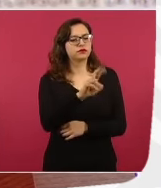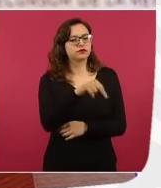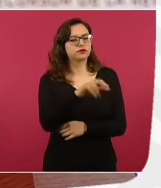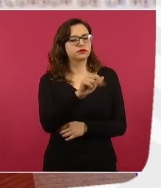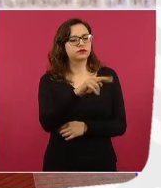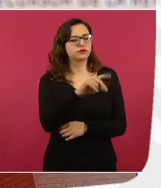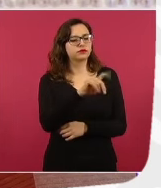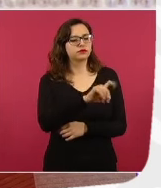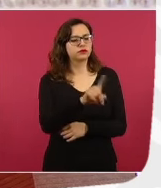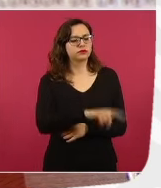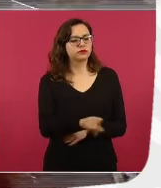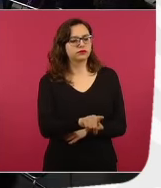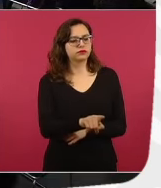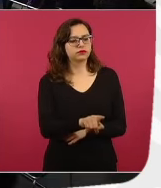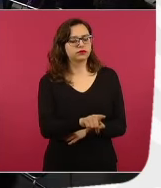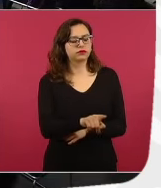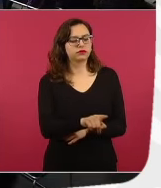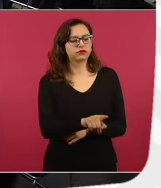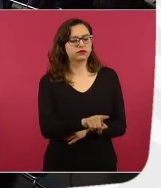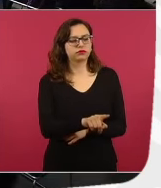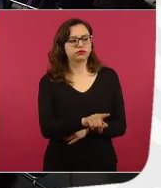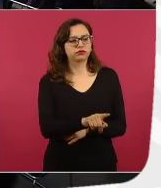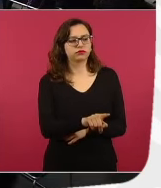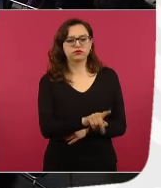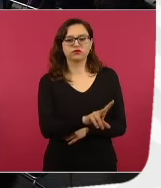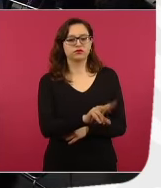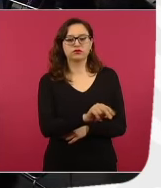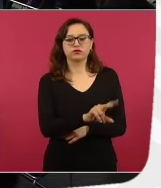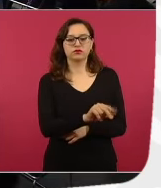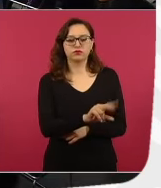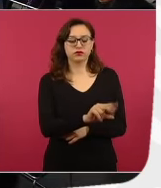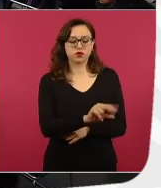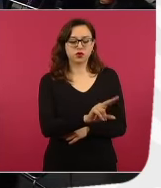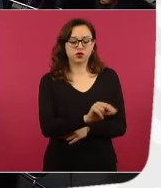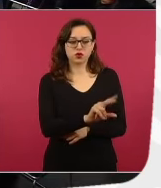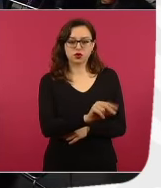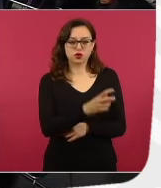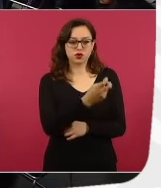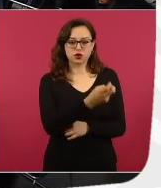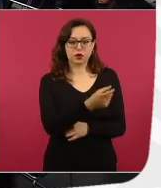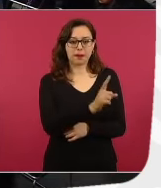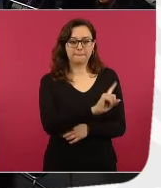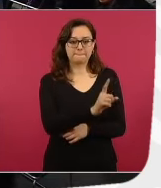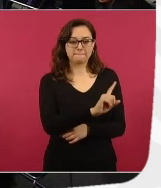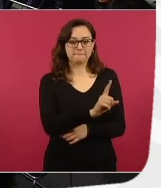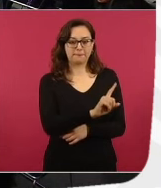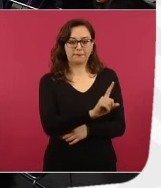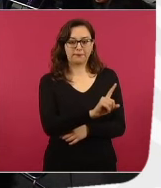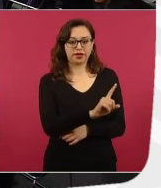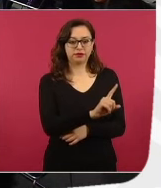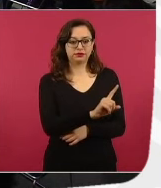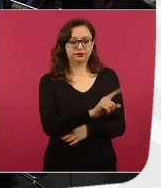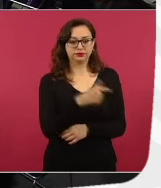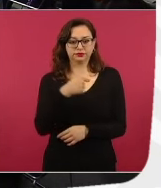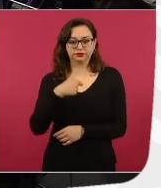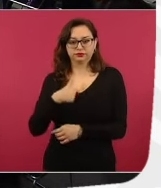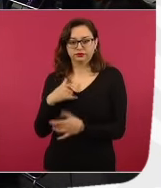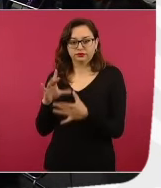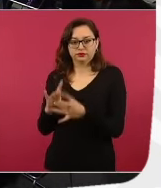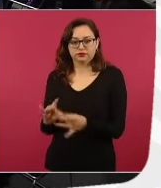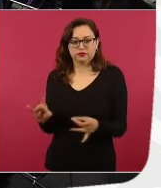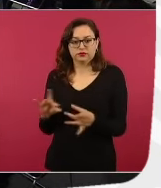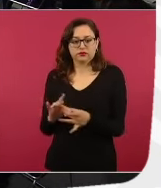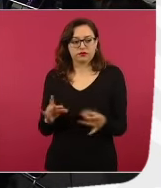no no no no no entonces hace una crítica a una declaración que hice